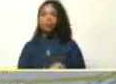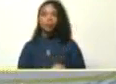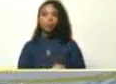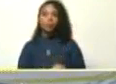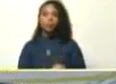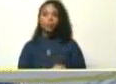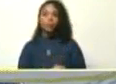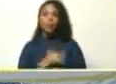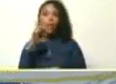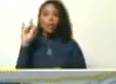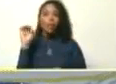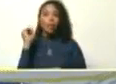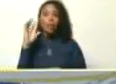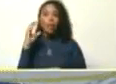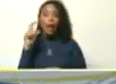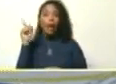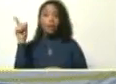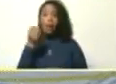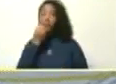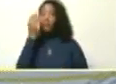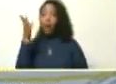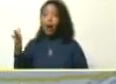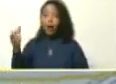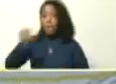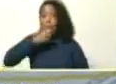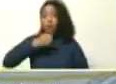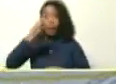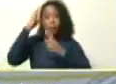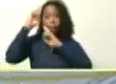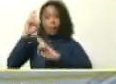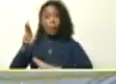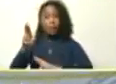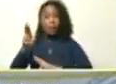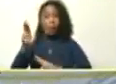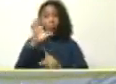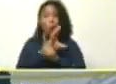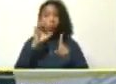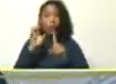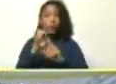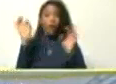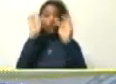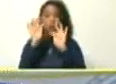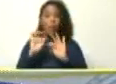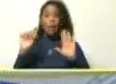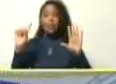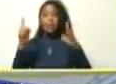Desiré, una buena periodista que se respete, cultiva el sexto sentido.